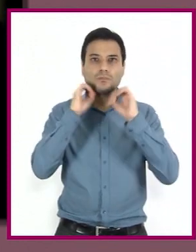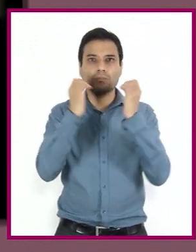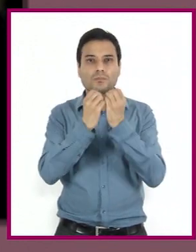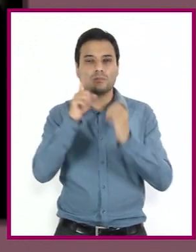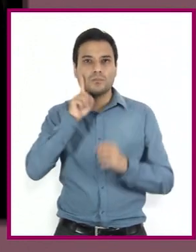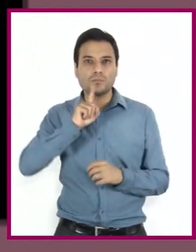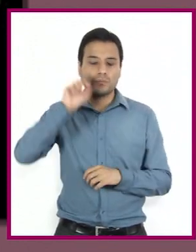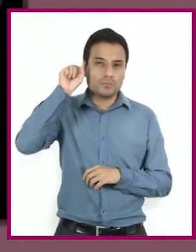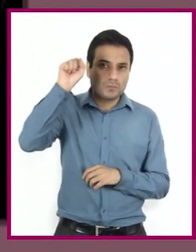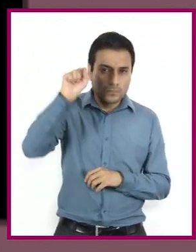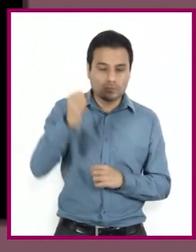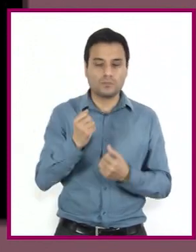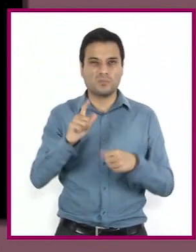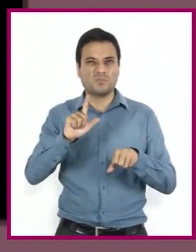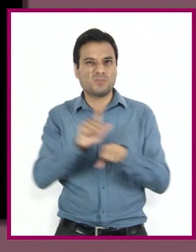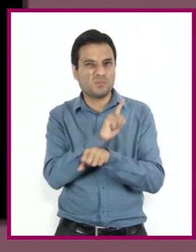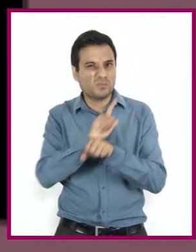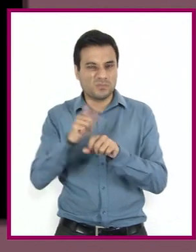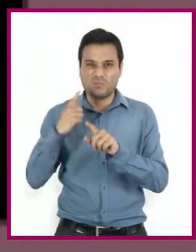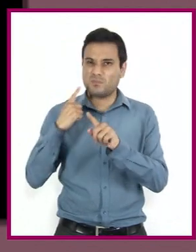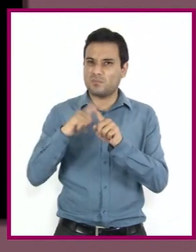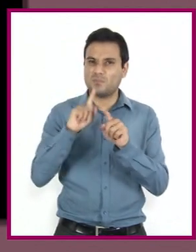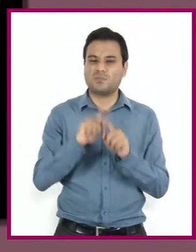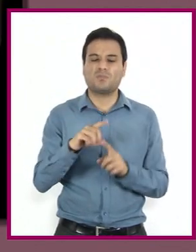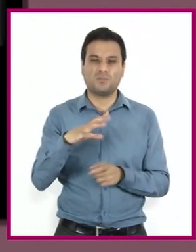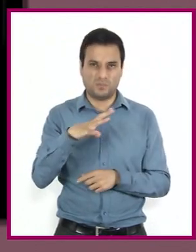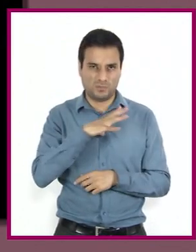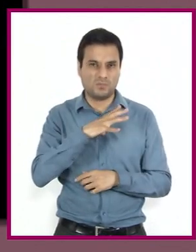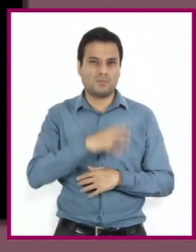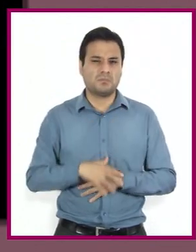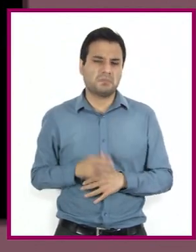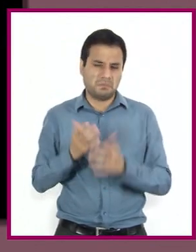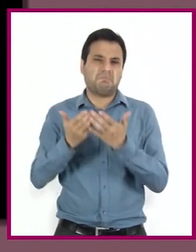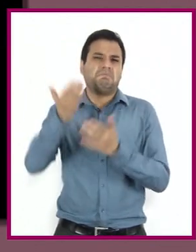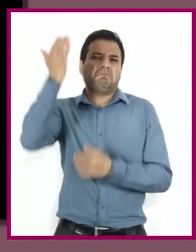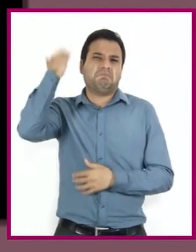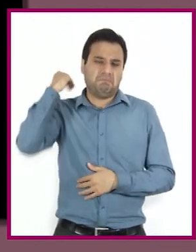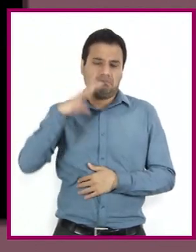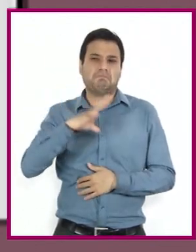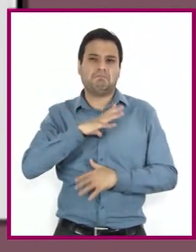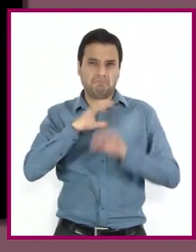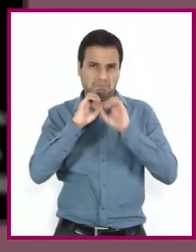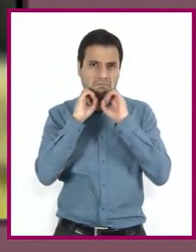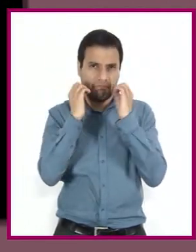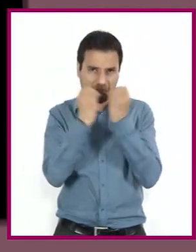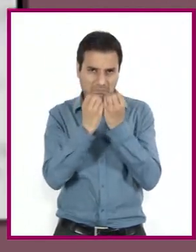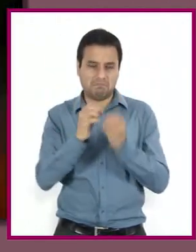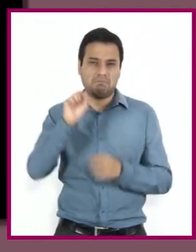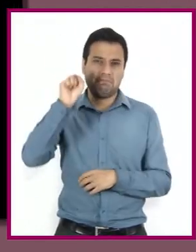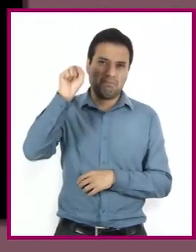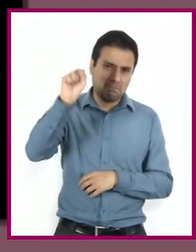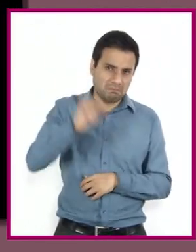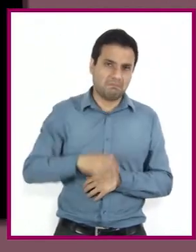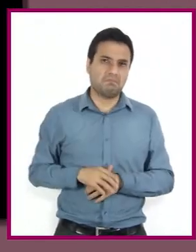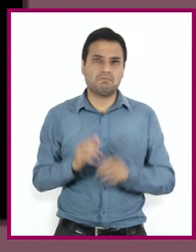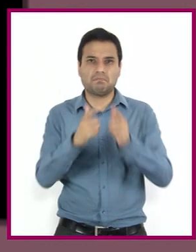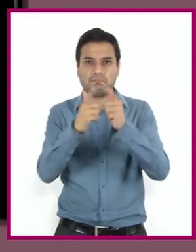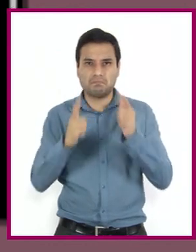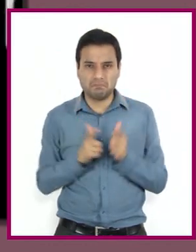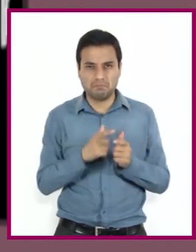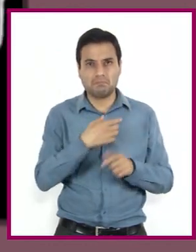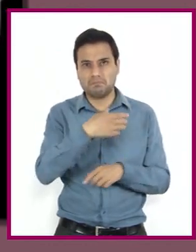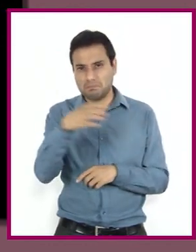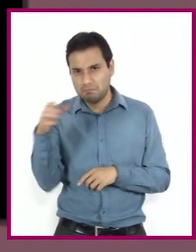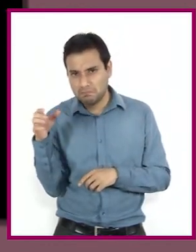feministas o gays, es decir, además de las añejas organizaciones de la sociedad como sindicatos, agrupaciones agrarias,